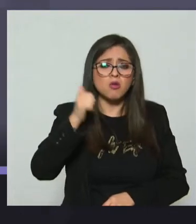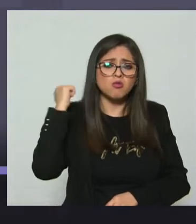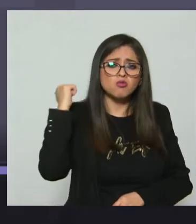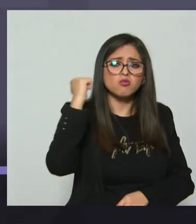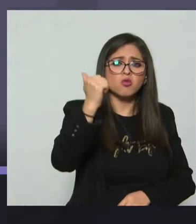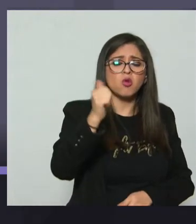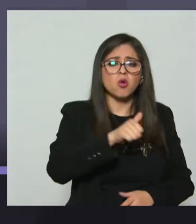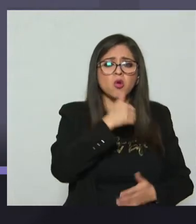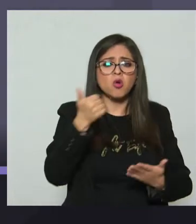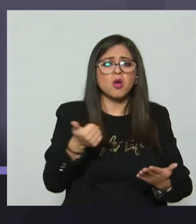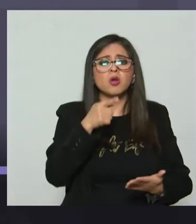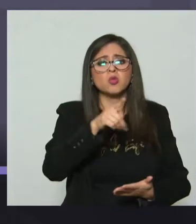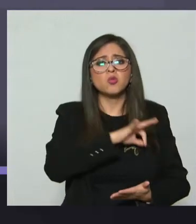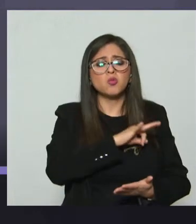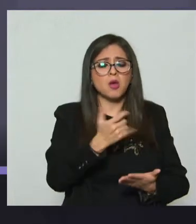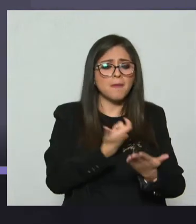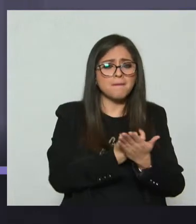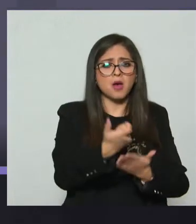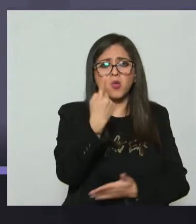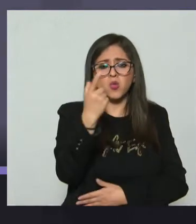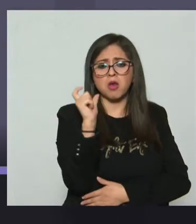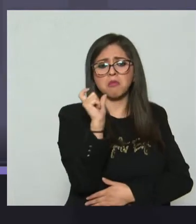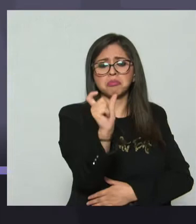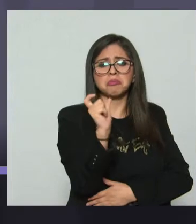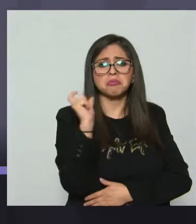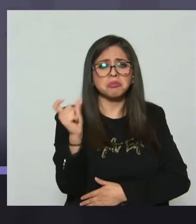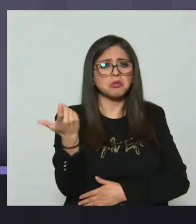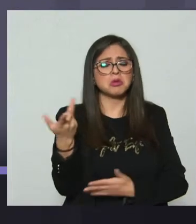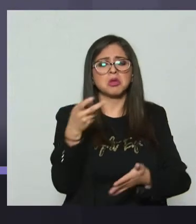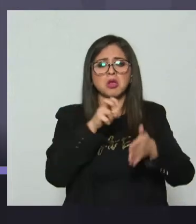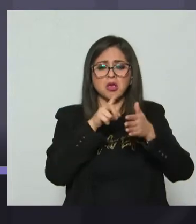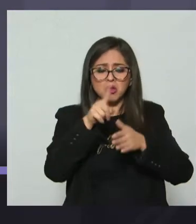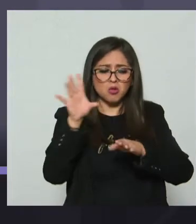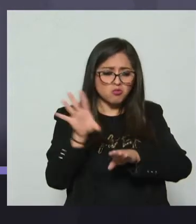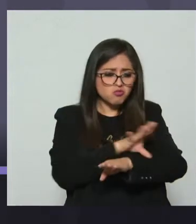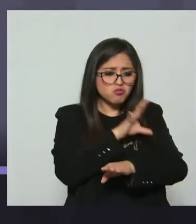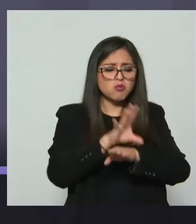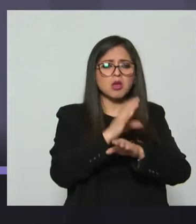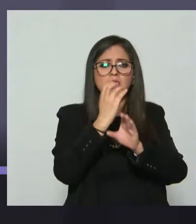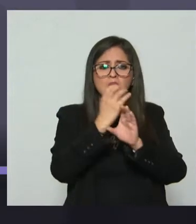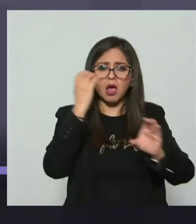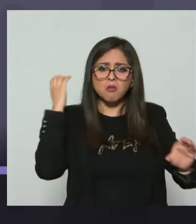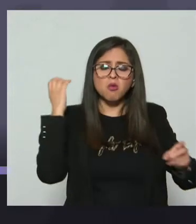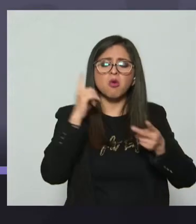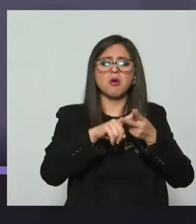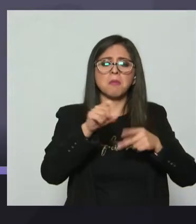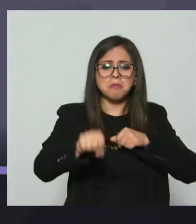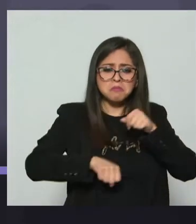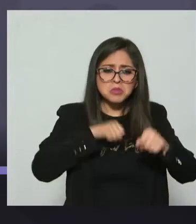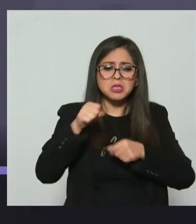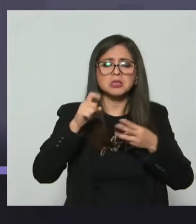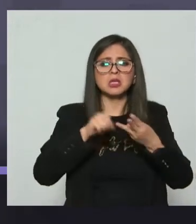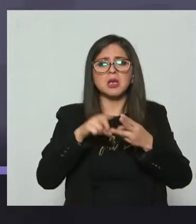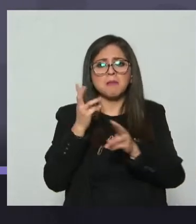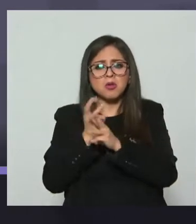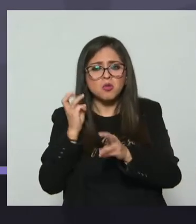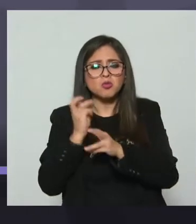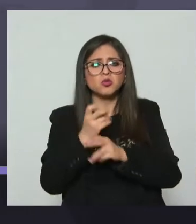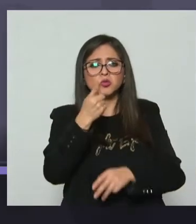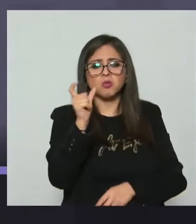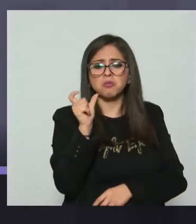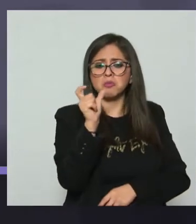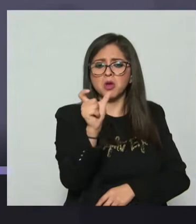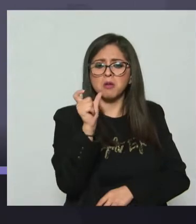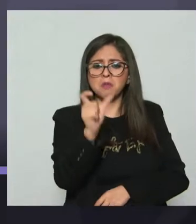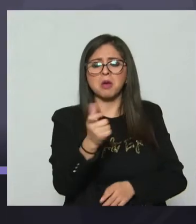medios, el poder pagar con una sola tarjeta. Los trolebuses, las bicis, el metro, el Metrobús, todo poder pagarlo con una sola tarjeta.